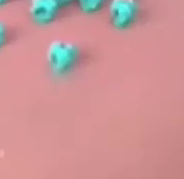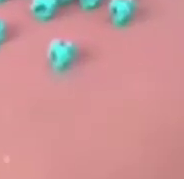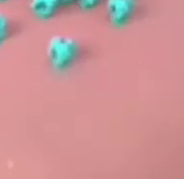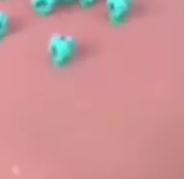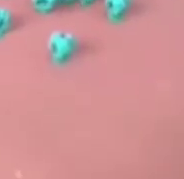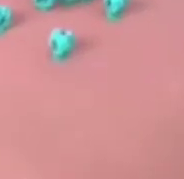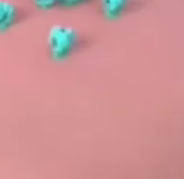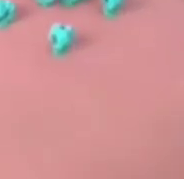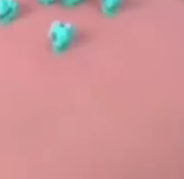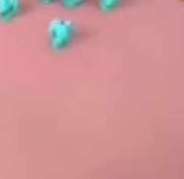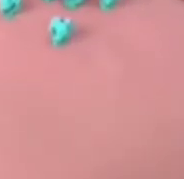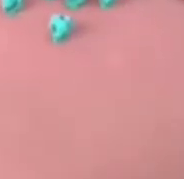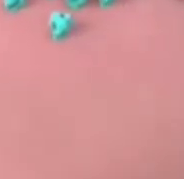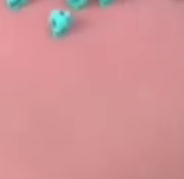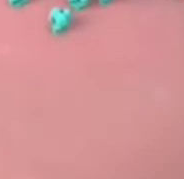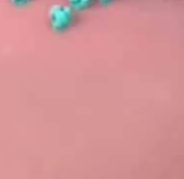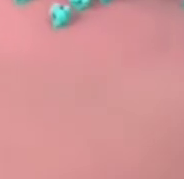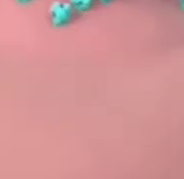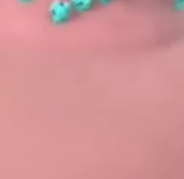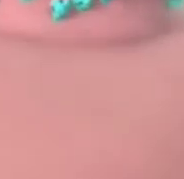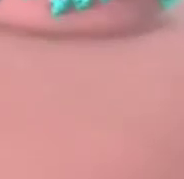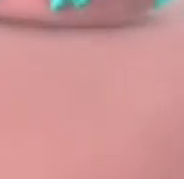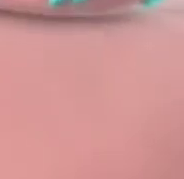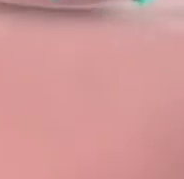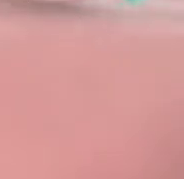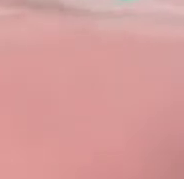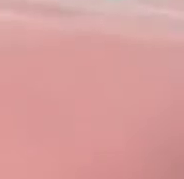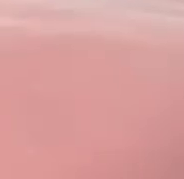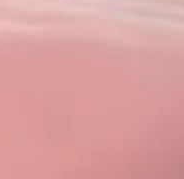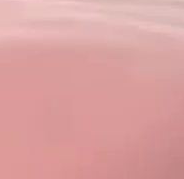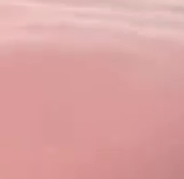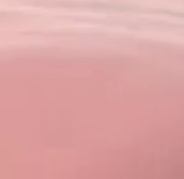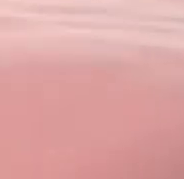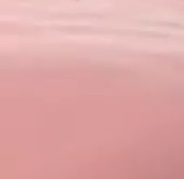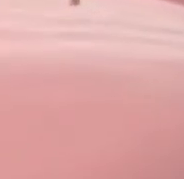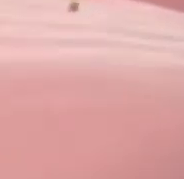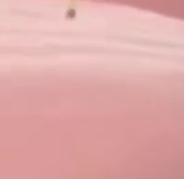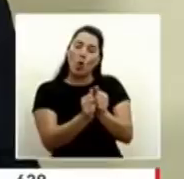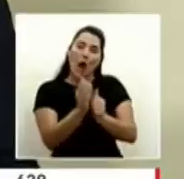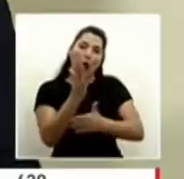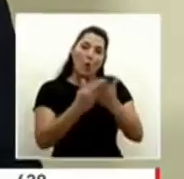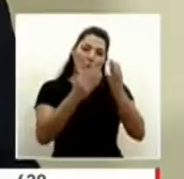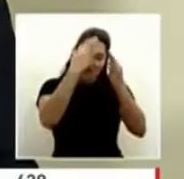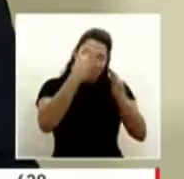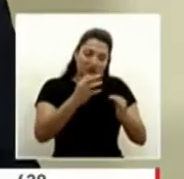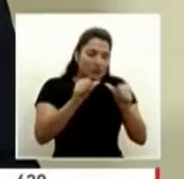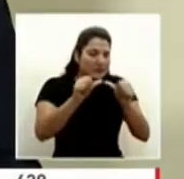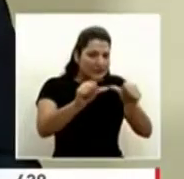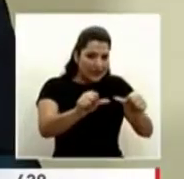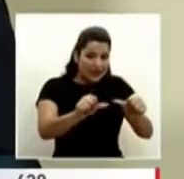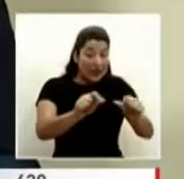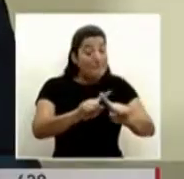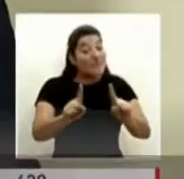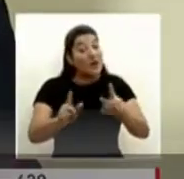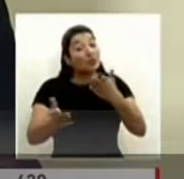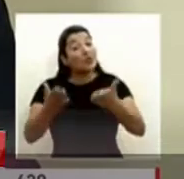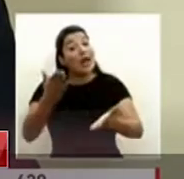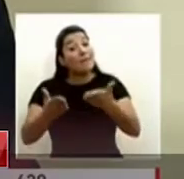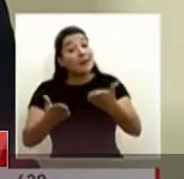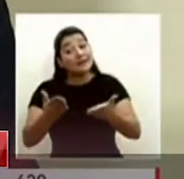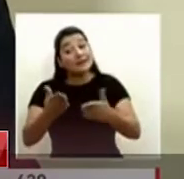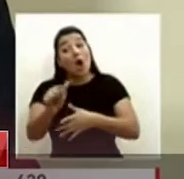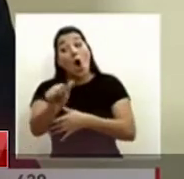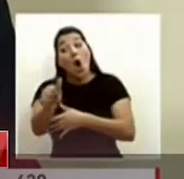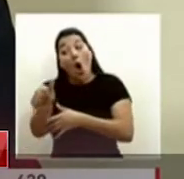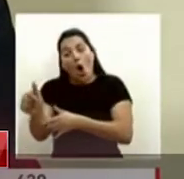zona del país. Vamos a mantener algunas medidas, otras, como usted lo sugería, puede ser que se hagan de acuerdo a zona